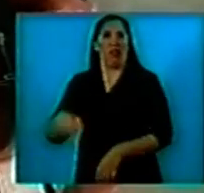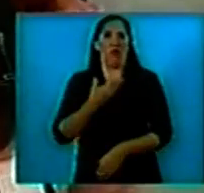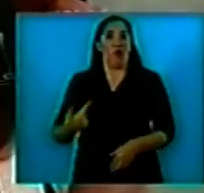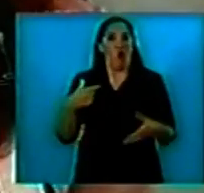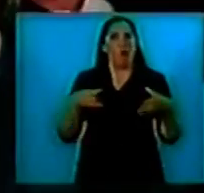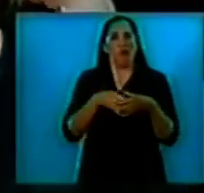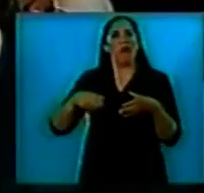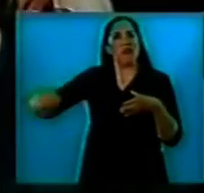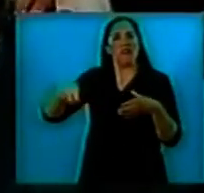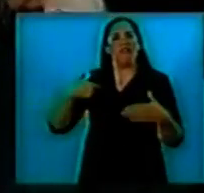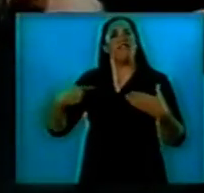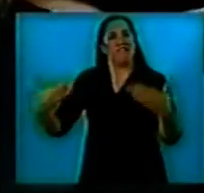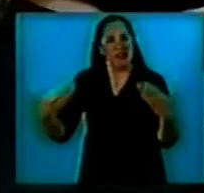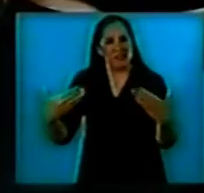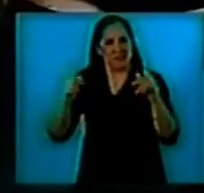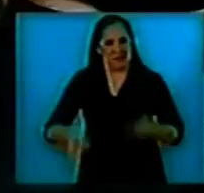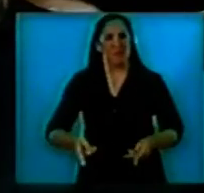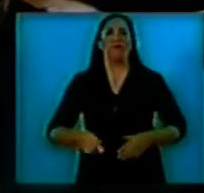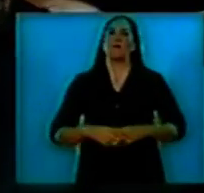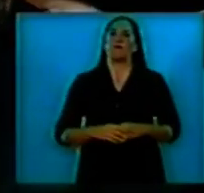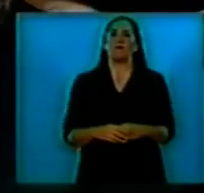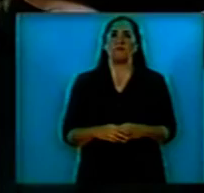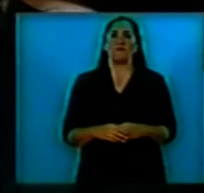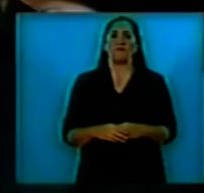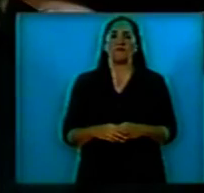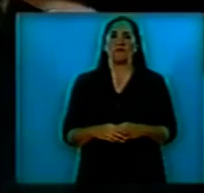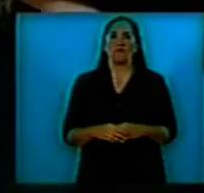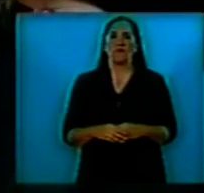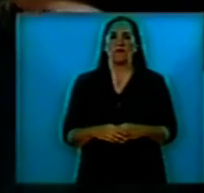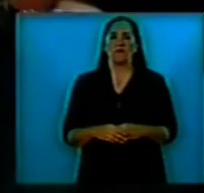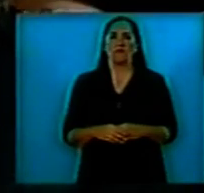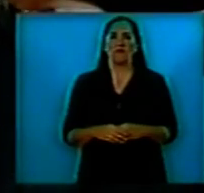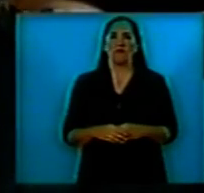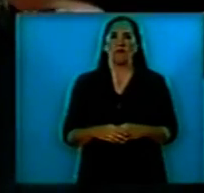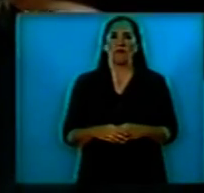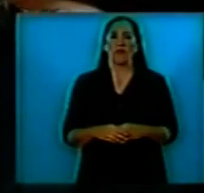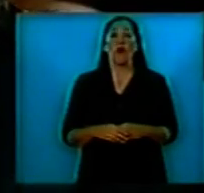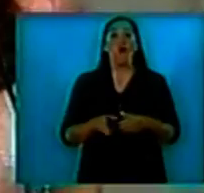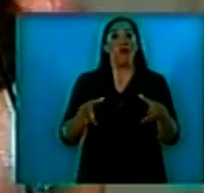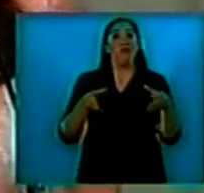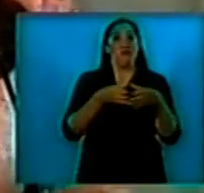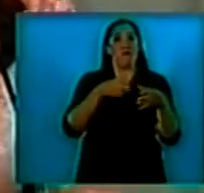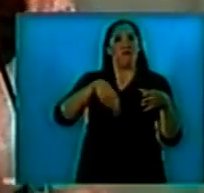y